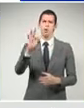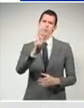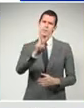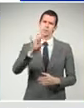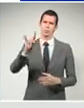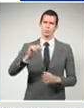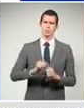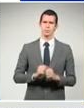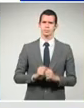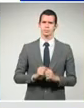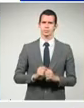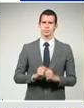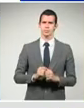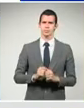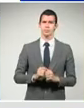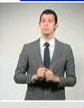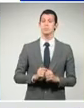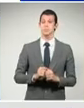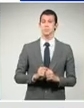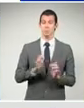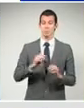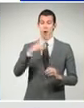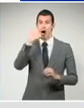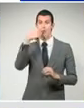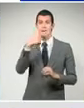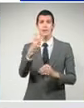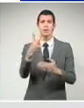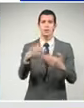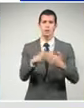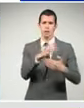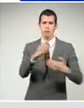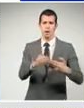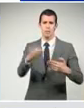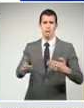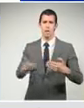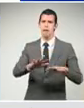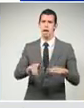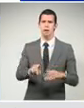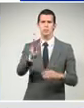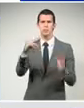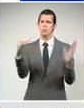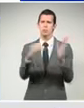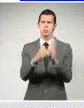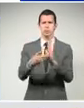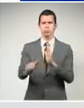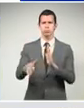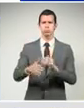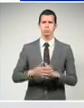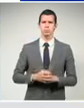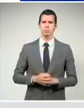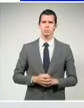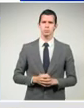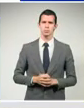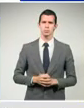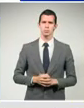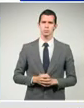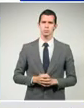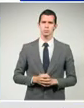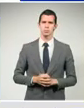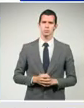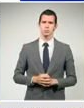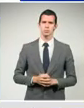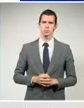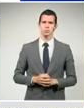en los 2 primeros días del mes de abril se están promediando o se han promediado 1.053